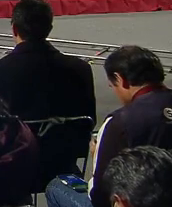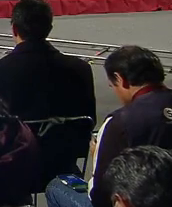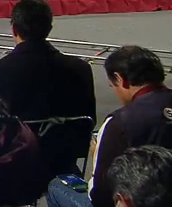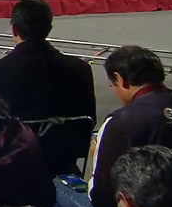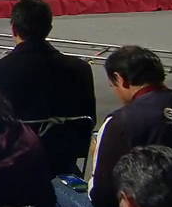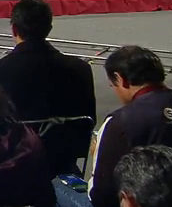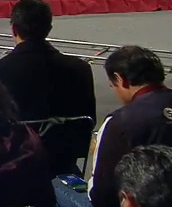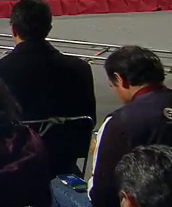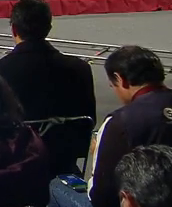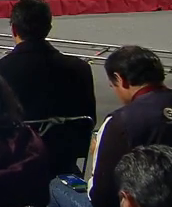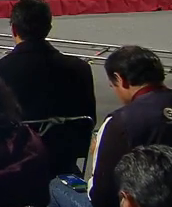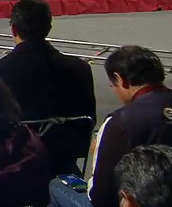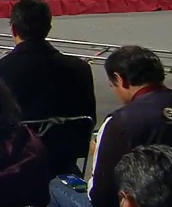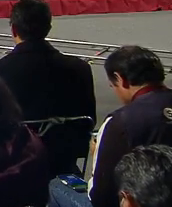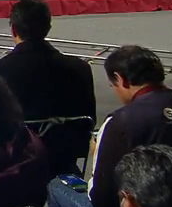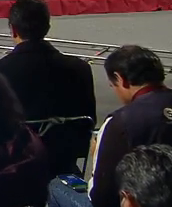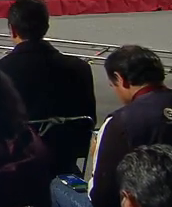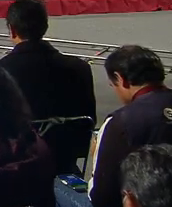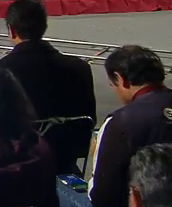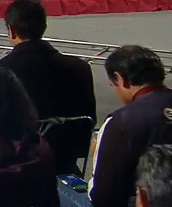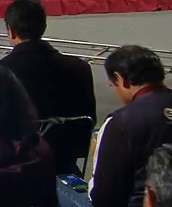Bueno, pues